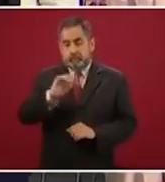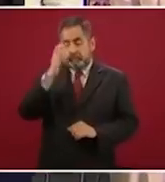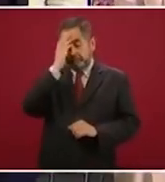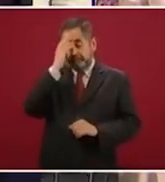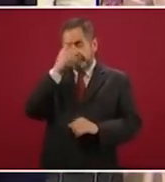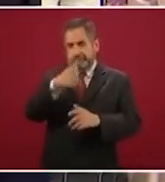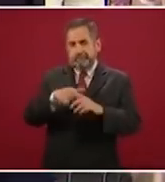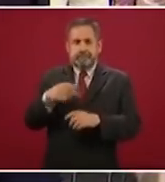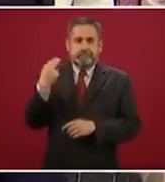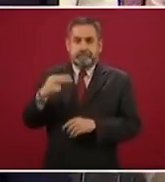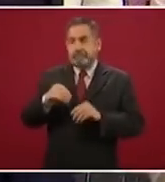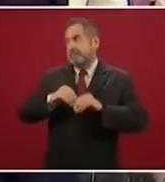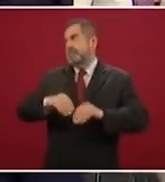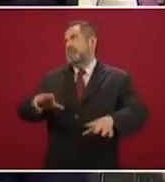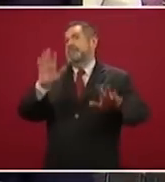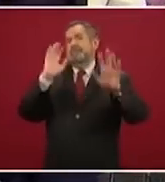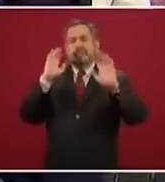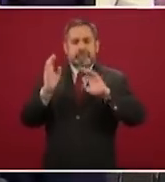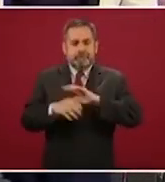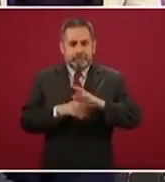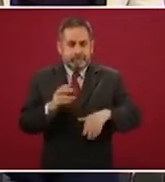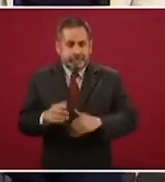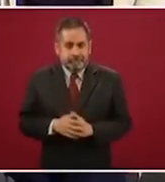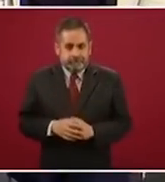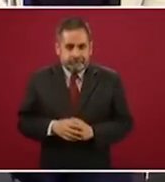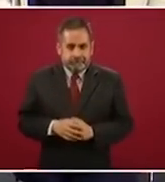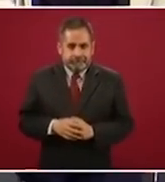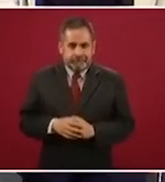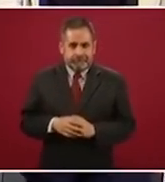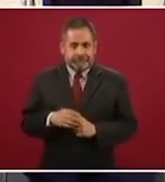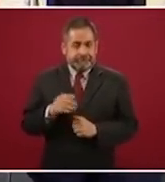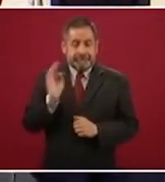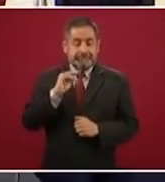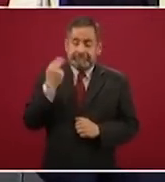famosísimo. Si lo digo aquí, se vuelve